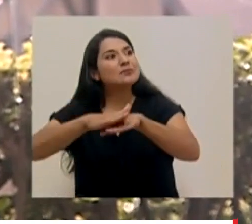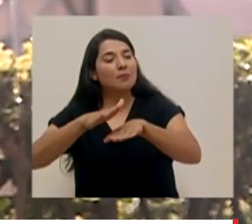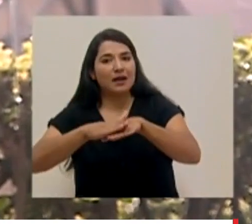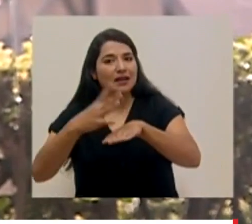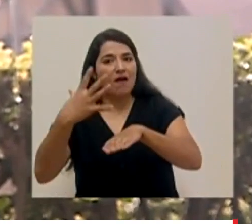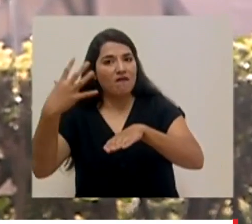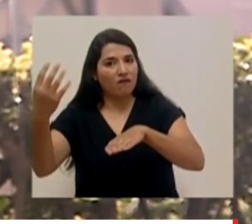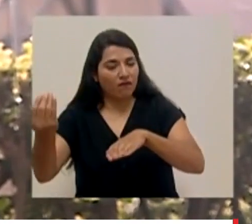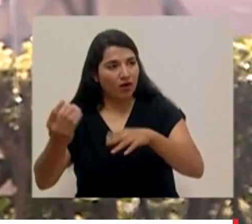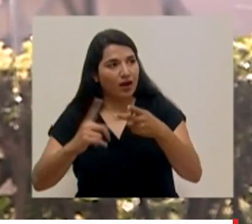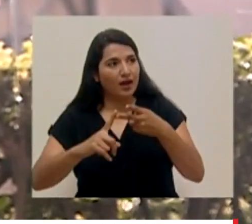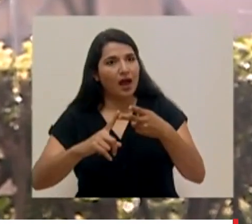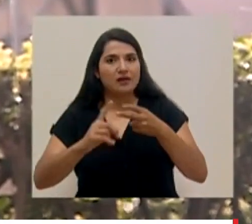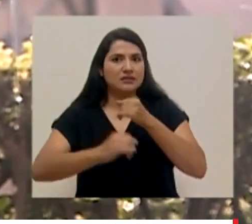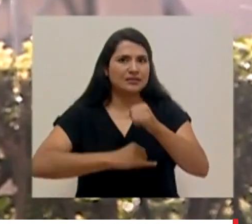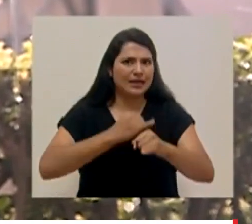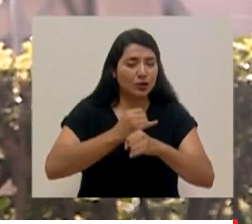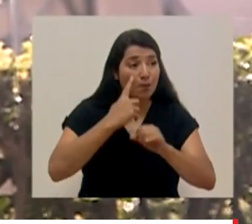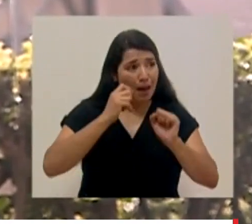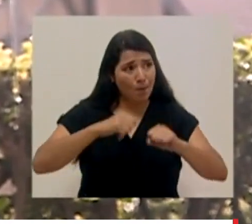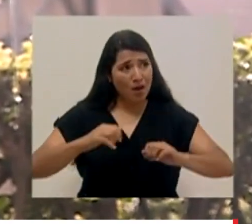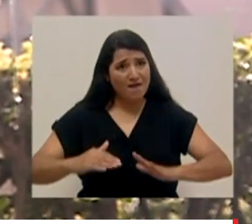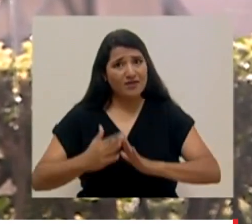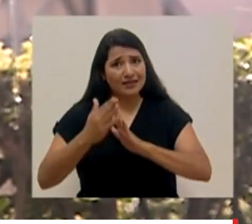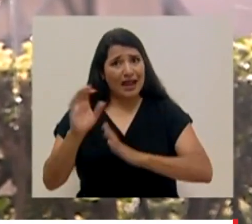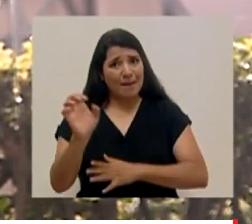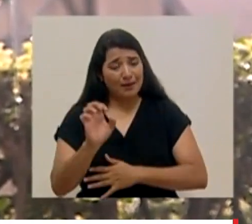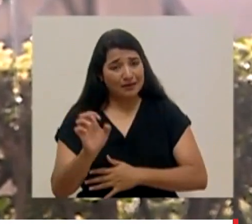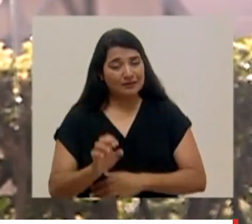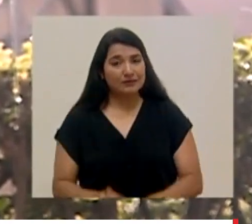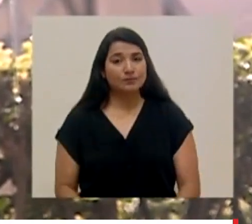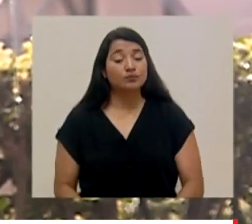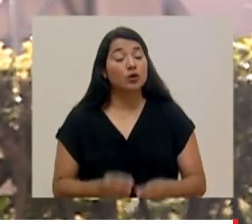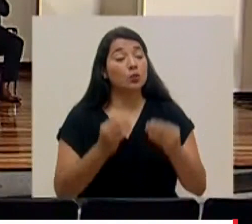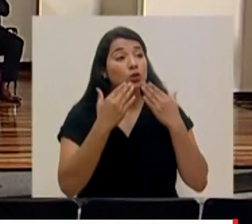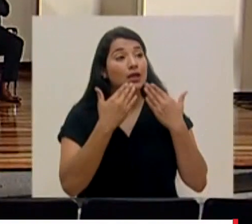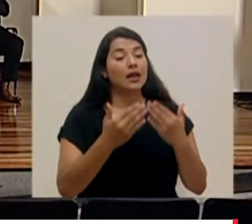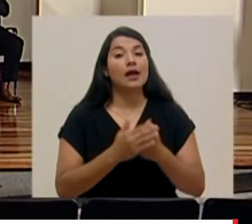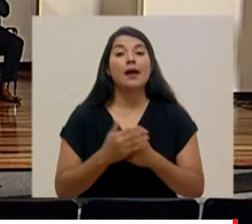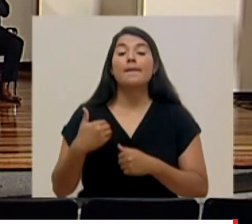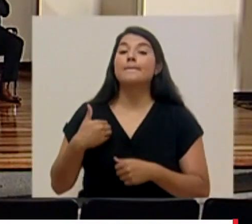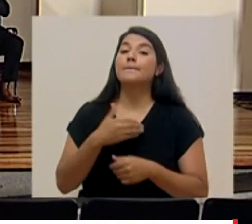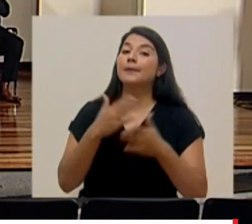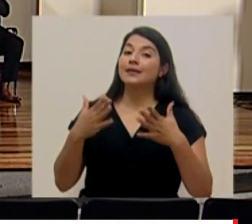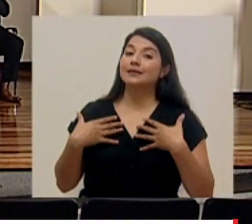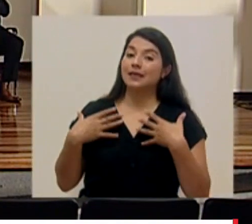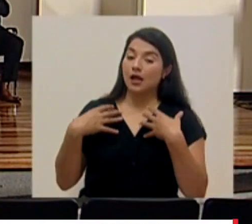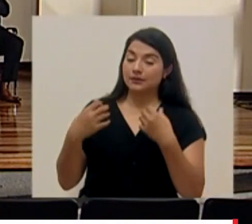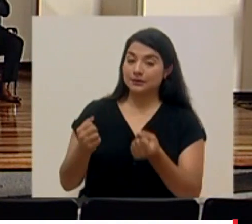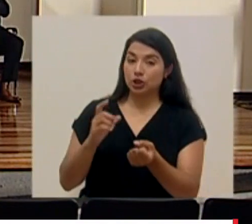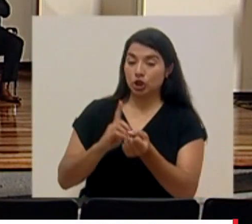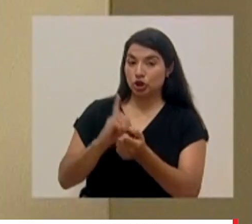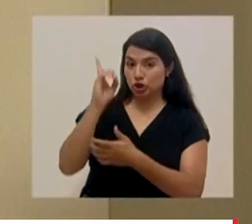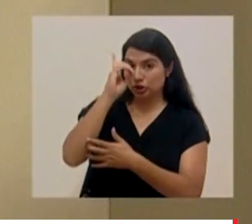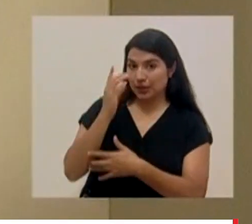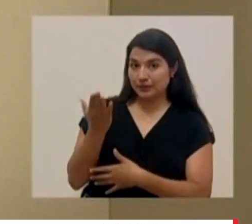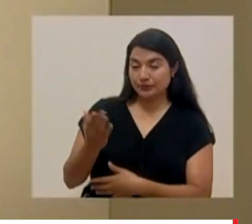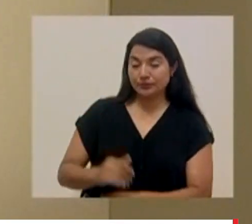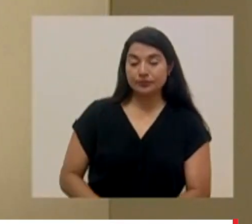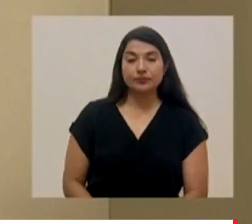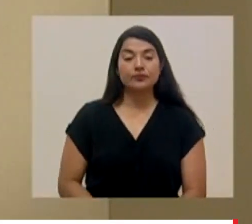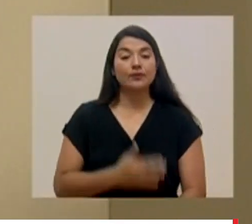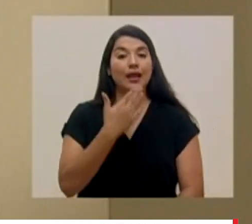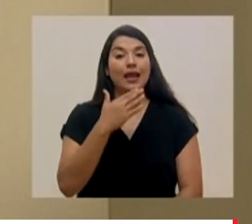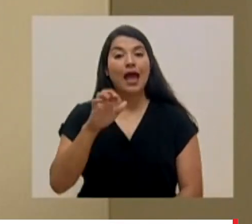para enfrentar la magnitud de la emergencia que ustedes están presentando. Muchas gracias. Señor ministro de Salud, doctor Daniel Salas, le escuchamos. Gracias,